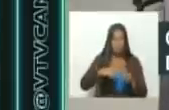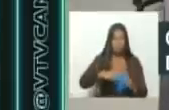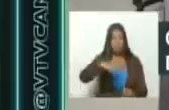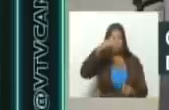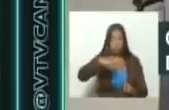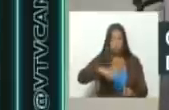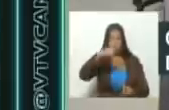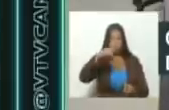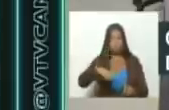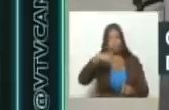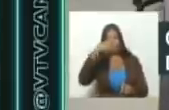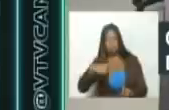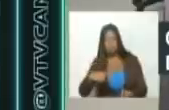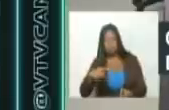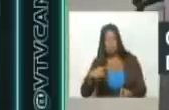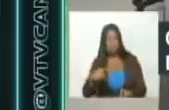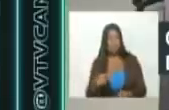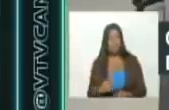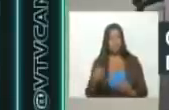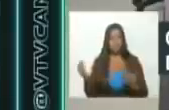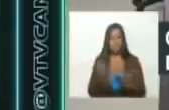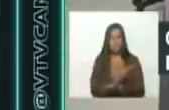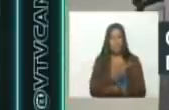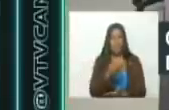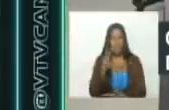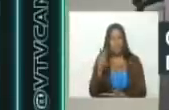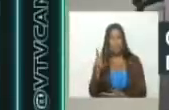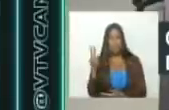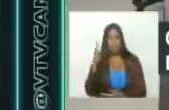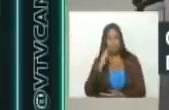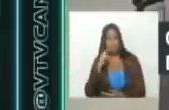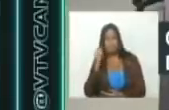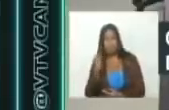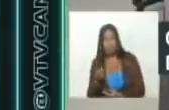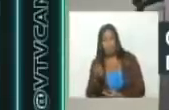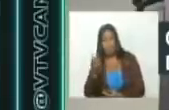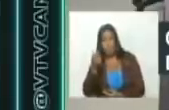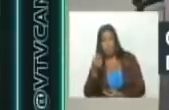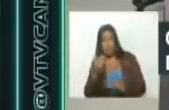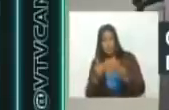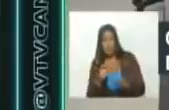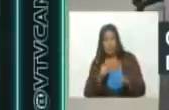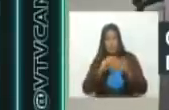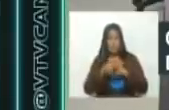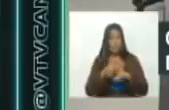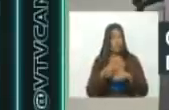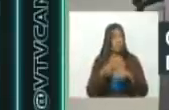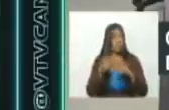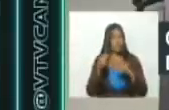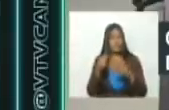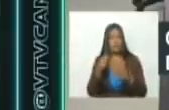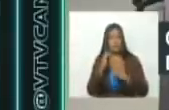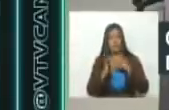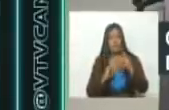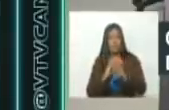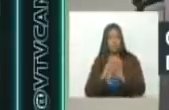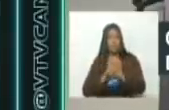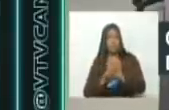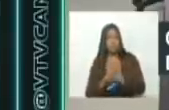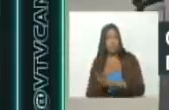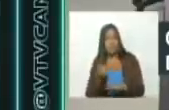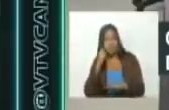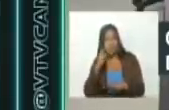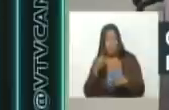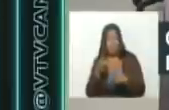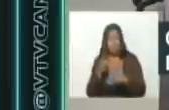moneda nacional es desplazada por otra moneda extranjera que tenga mayor solidez. Eso ocurre en todos lados. ¿Por qué? Bueno, porque se